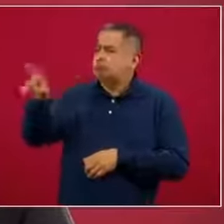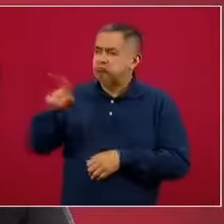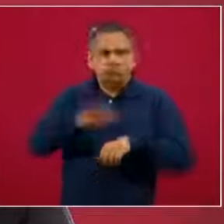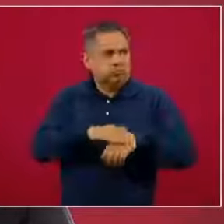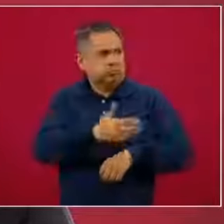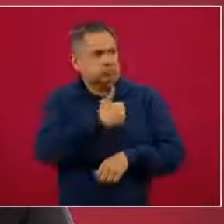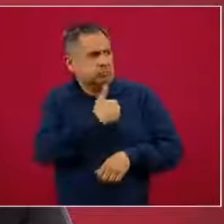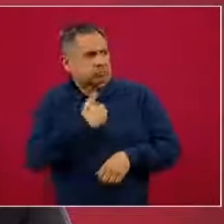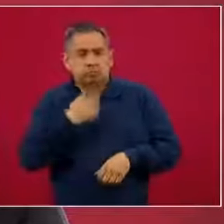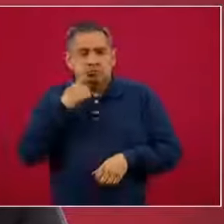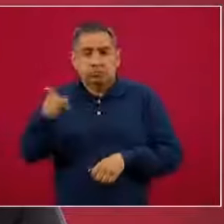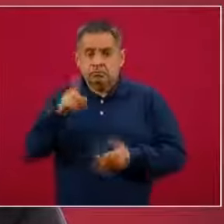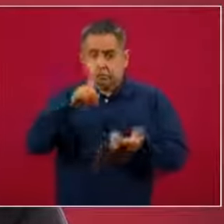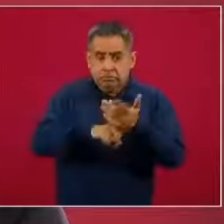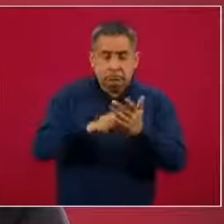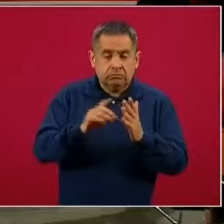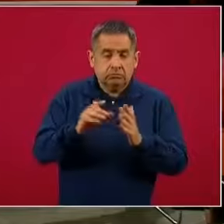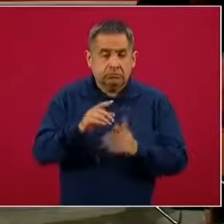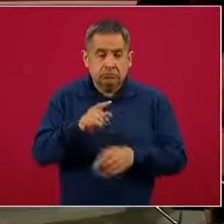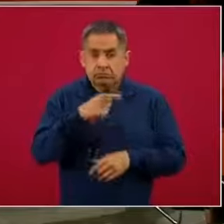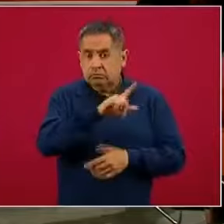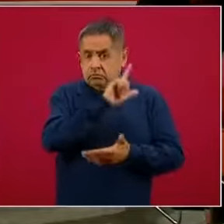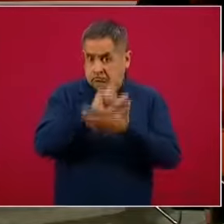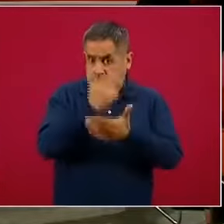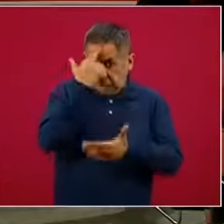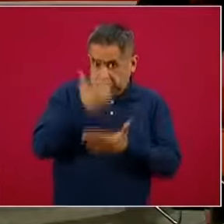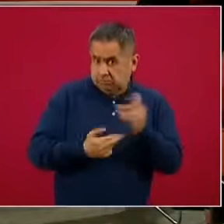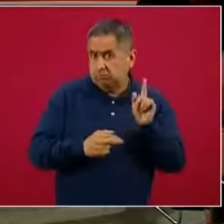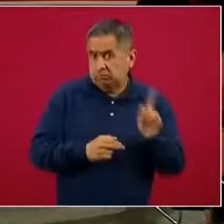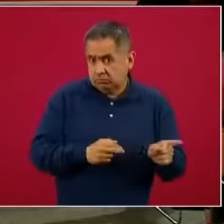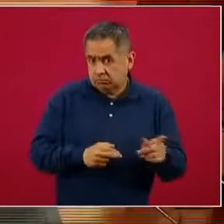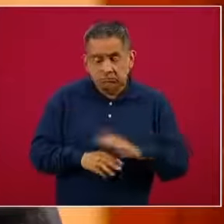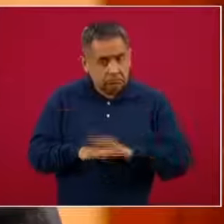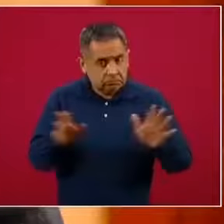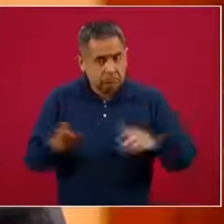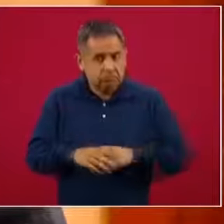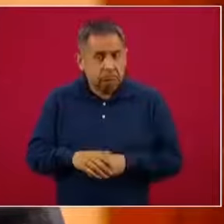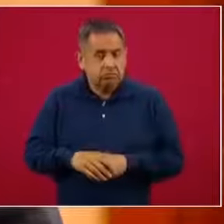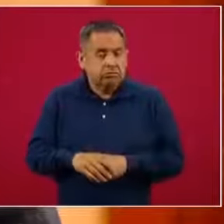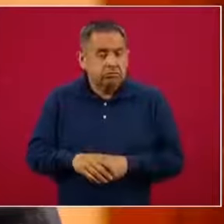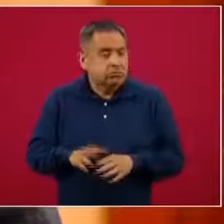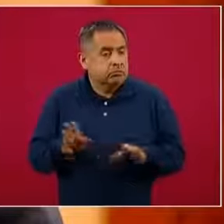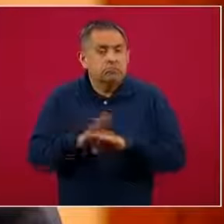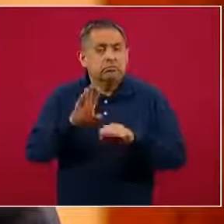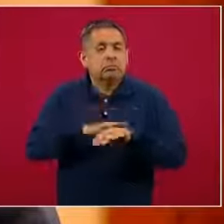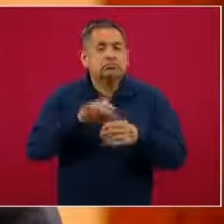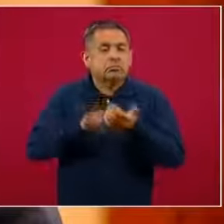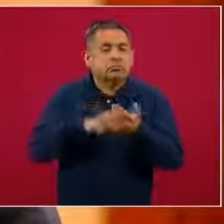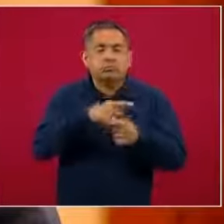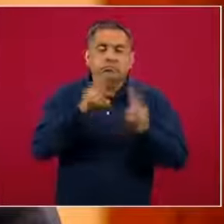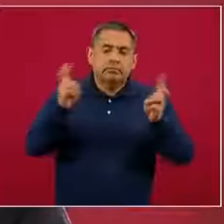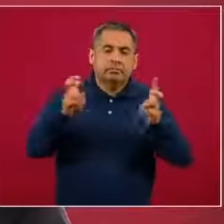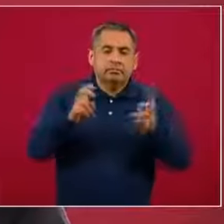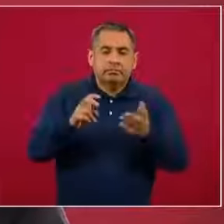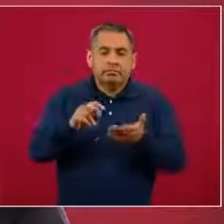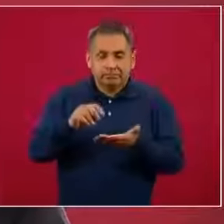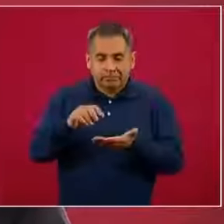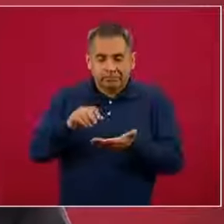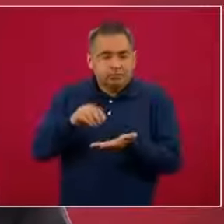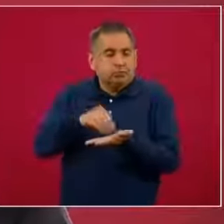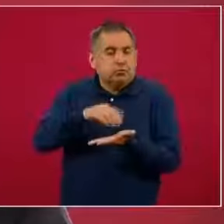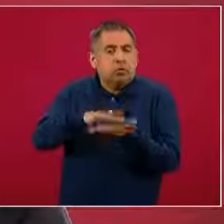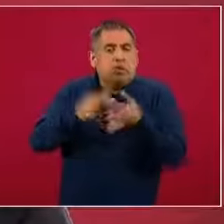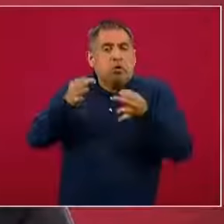porque puede ser un acto constitutivo de delito, seguramente del fuero común, porque involucra la alteración de documentos